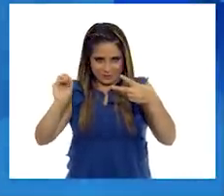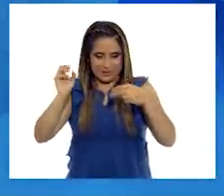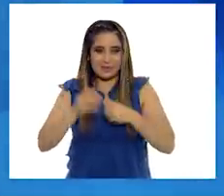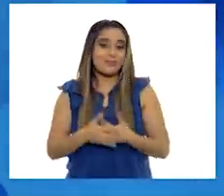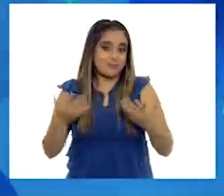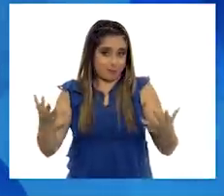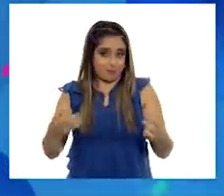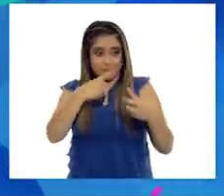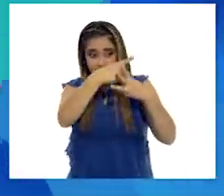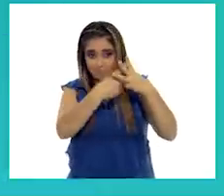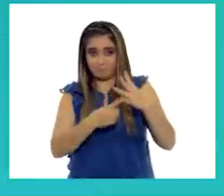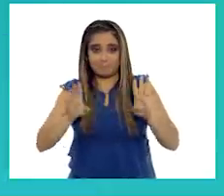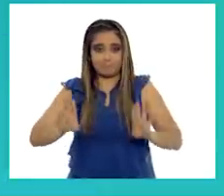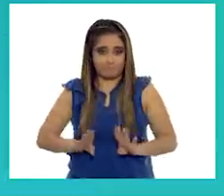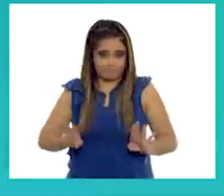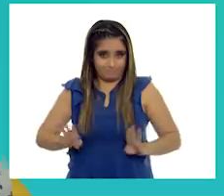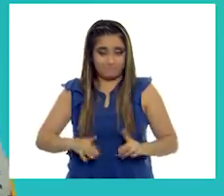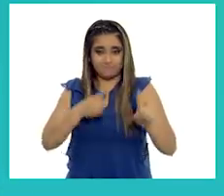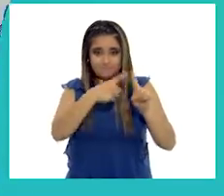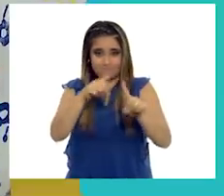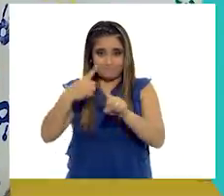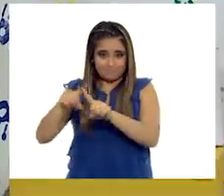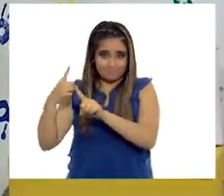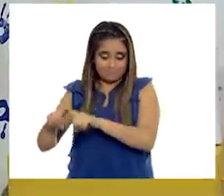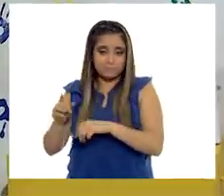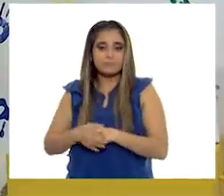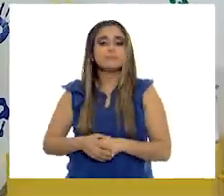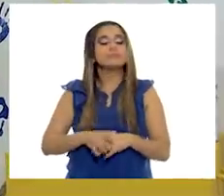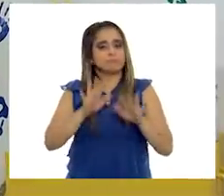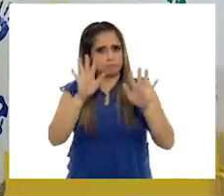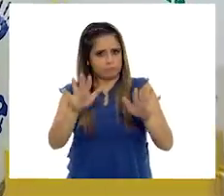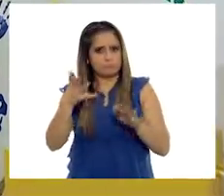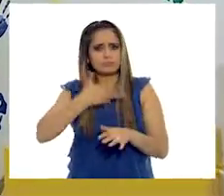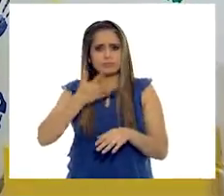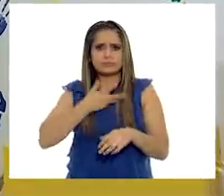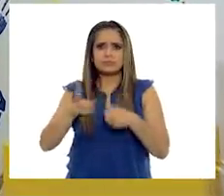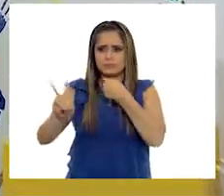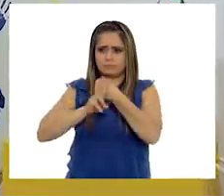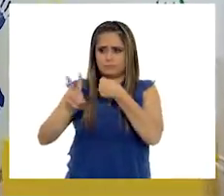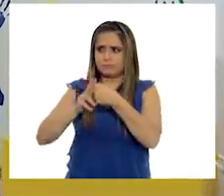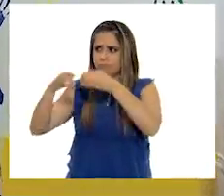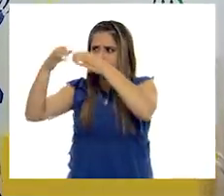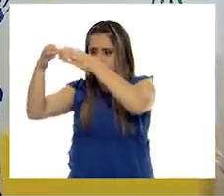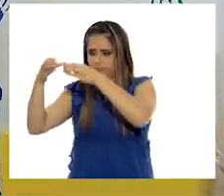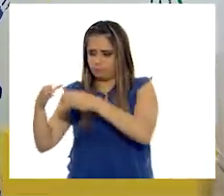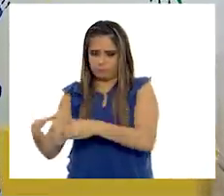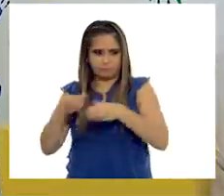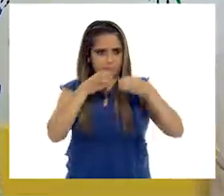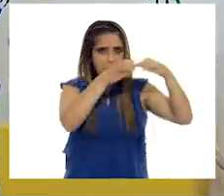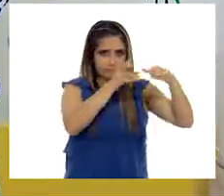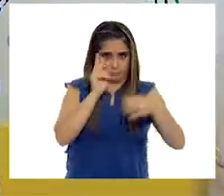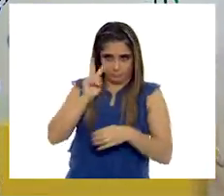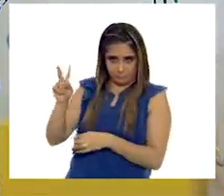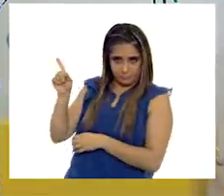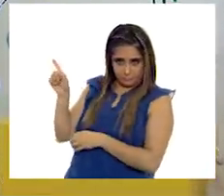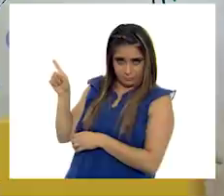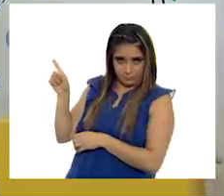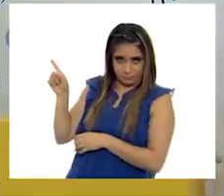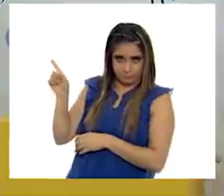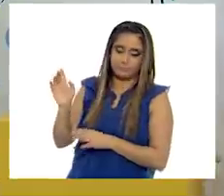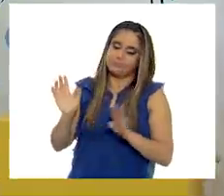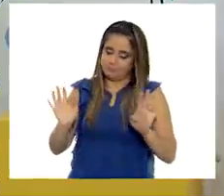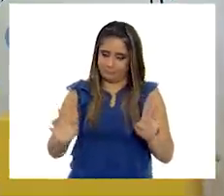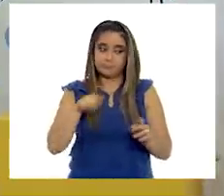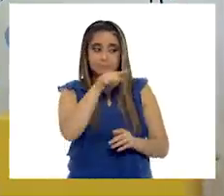existen muchos más. Pero ahora nos toca, tenemos unos vasos o unos recipientes. Vamos a colocar, o me vas a ayudar